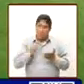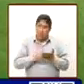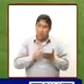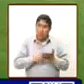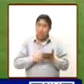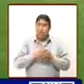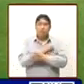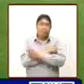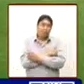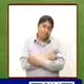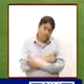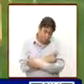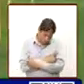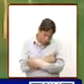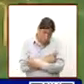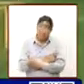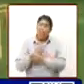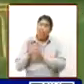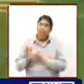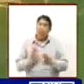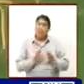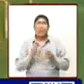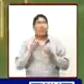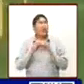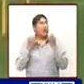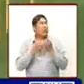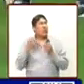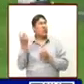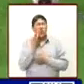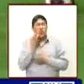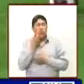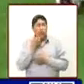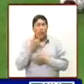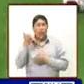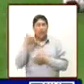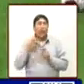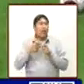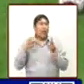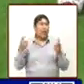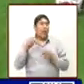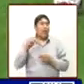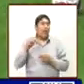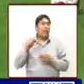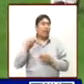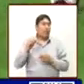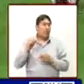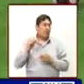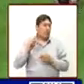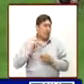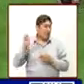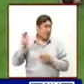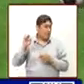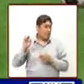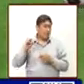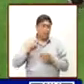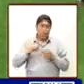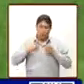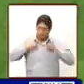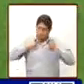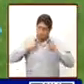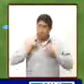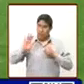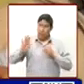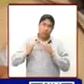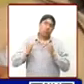hay que descansar, prepararnos en estos días, ¿no? No, que es un equipo muy duro, se hace fuerte en su casa. Como